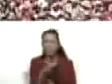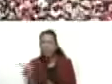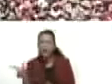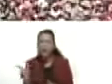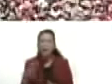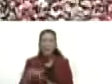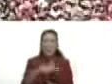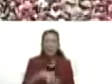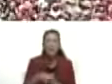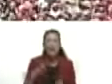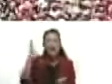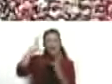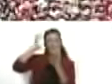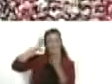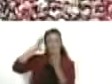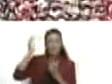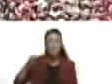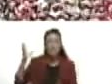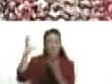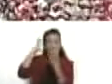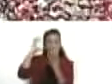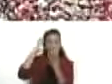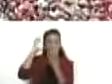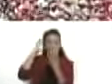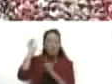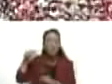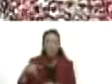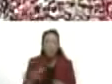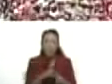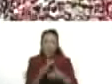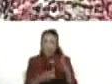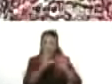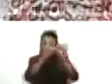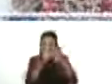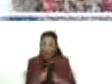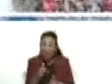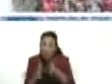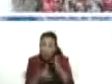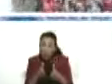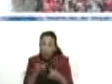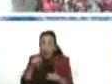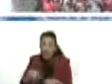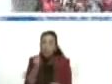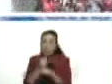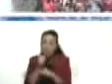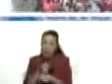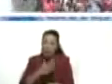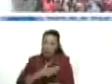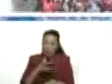que iba a San Bernardino. Ustedes saben, la que se agarra en la estación Bellas Artes. Yo trabajaba ahí.